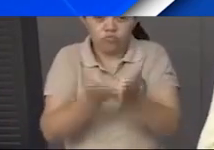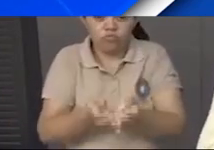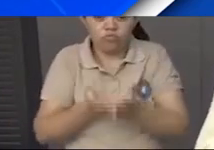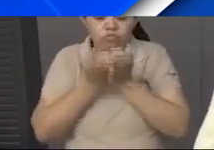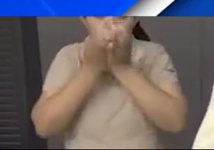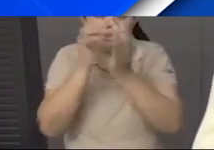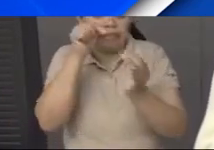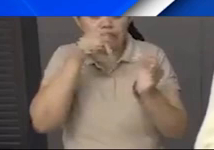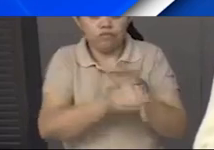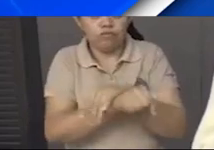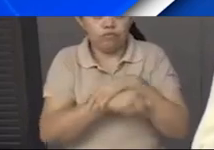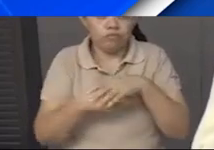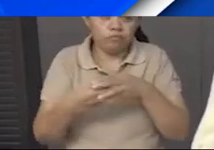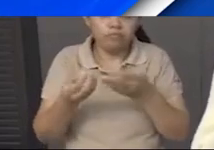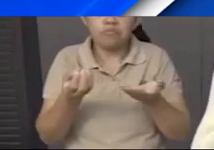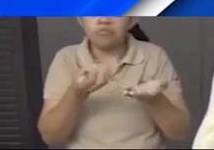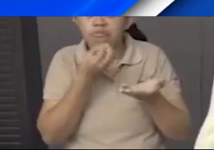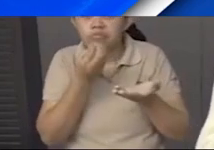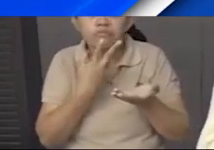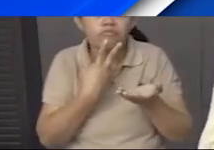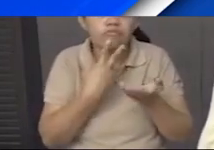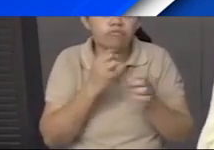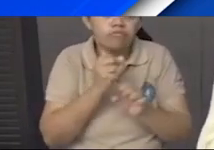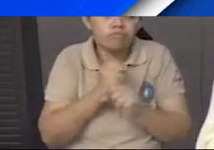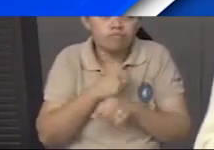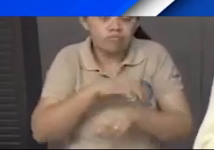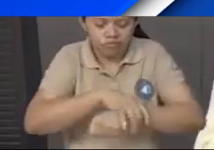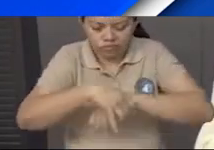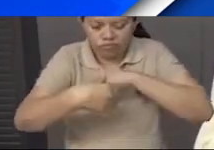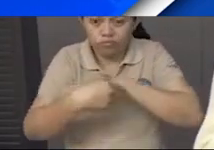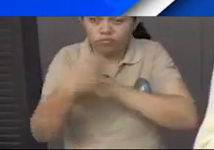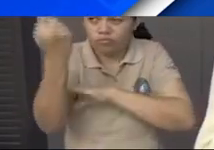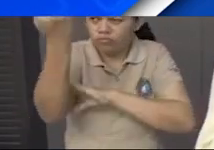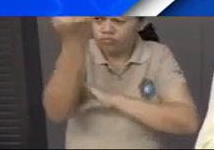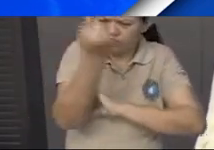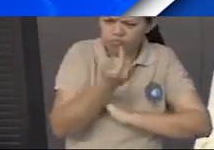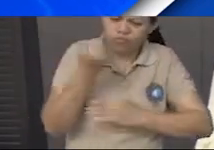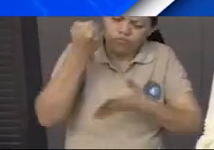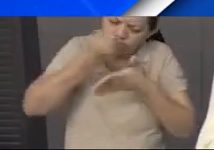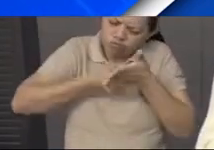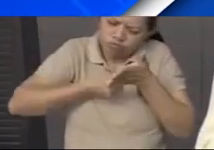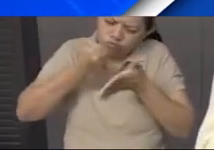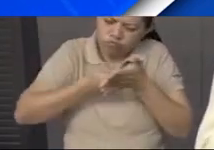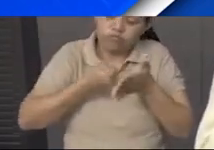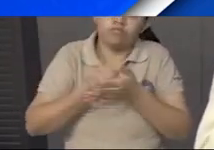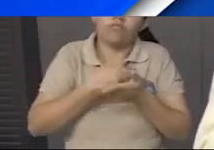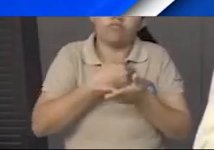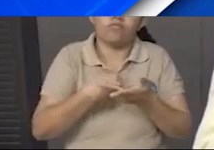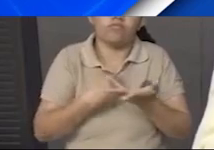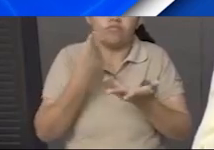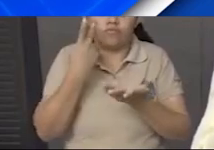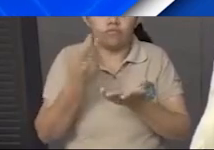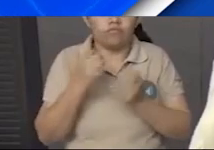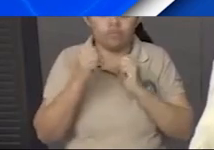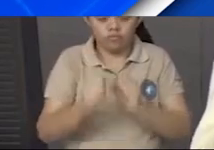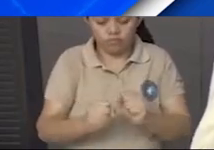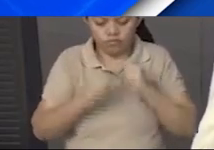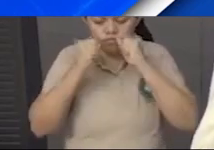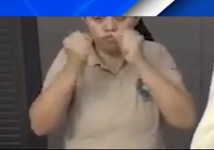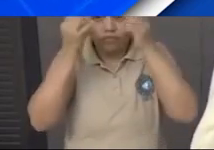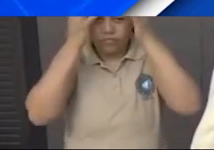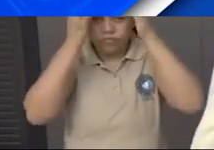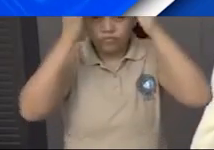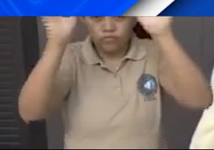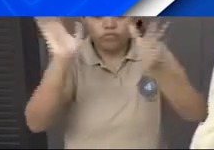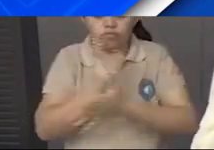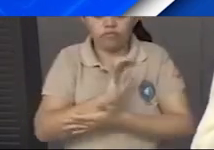esclavistas. Sobrevivieron y llegaron a estas tierras luchando y heredándonos su fortaleza